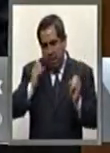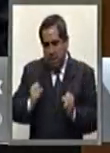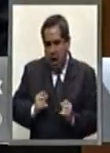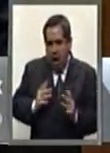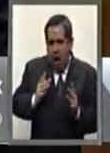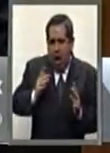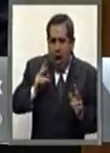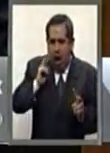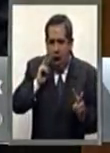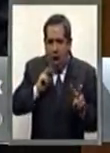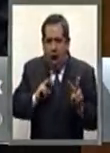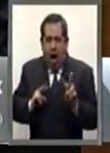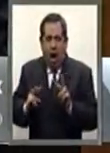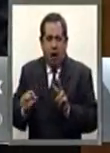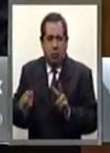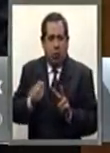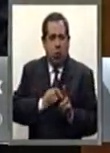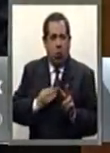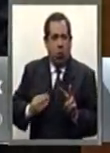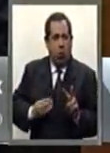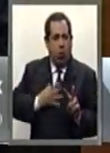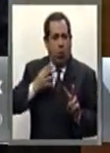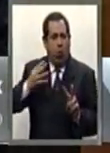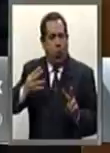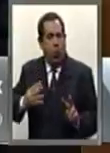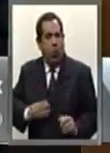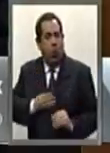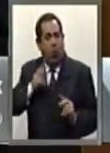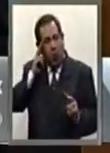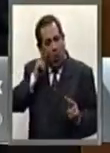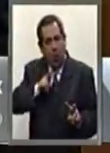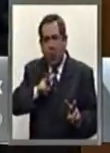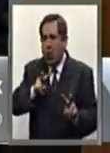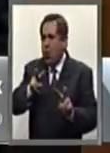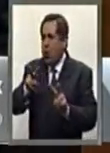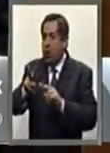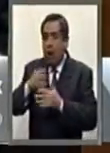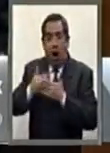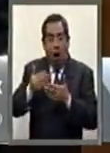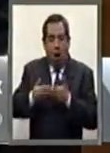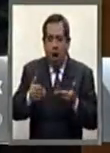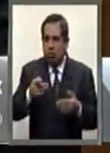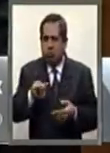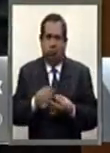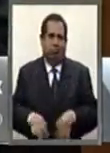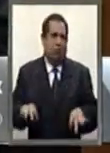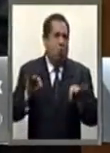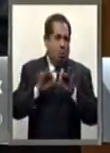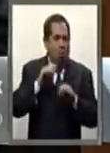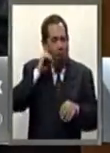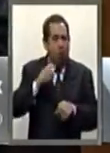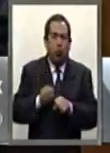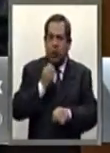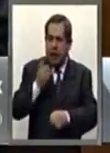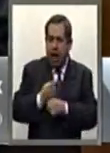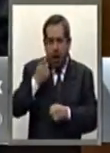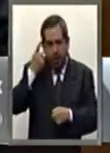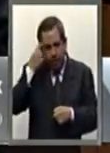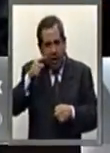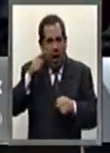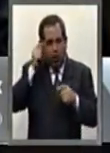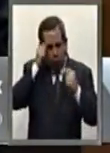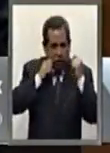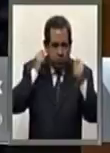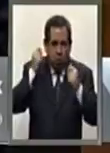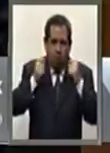una de sus manifestaciones socioculturales y que significan hoy en día una gran oportunidad para su aprovechamiento